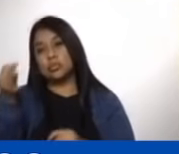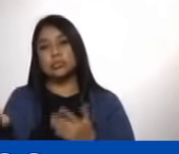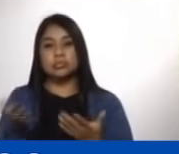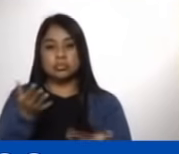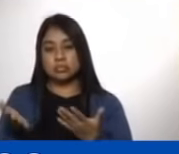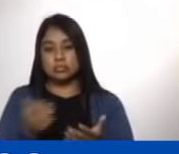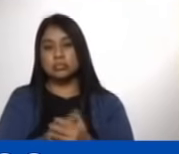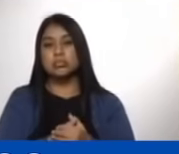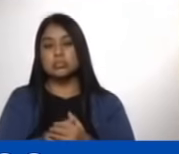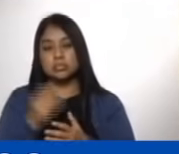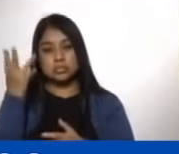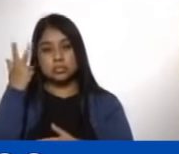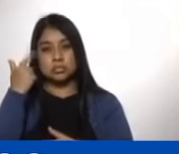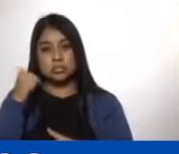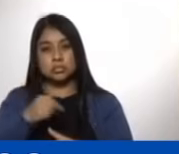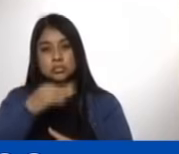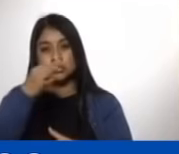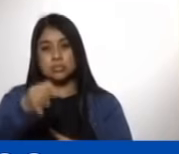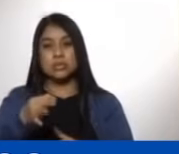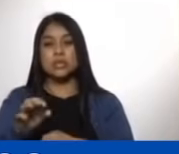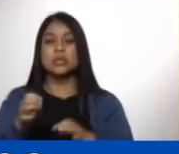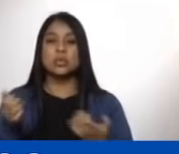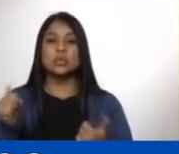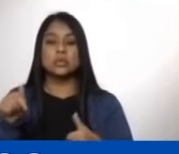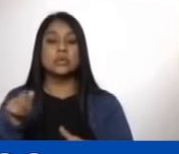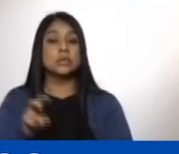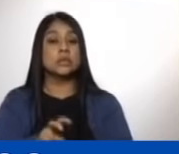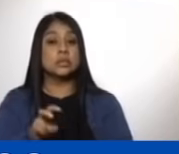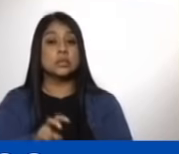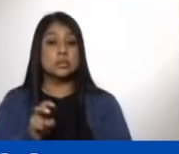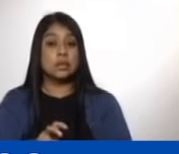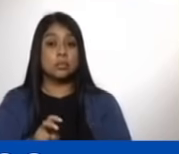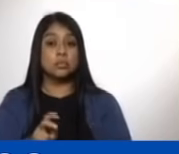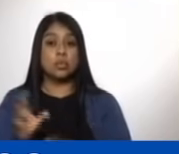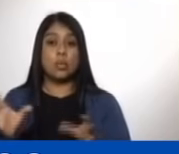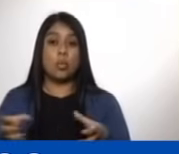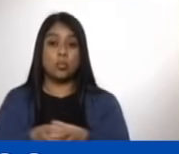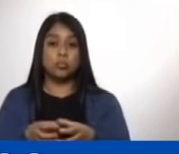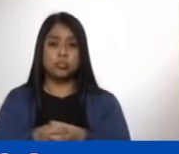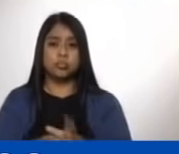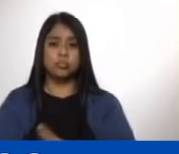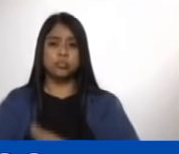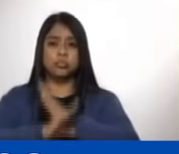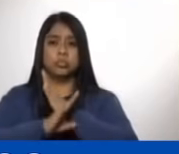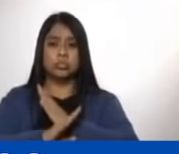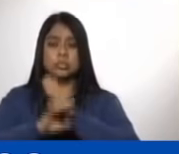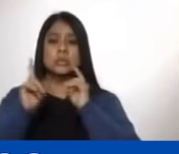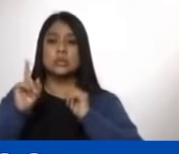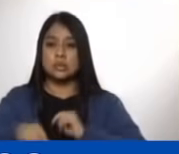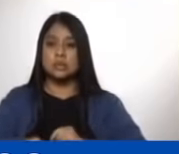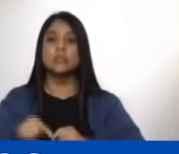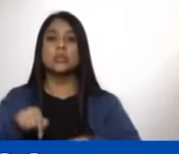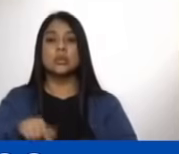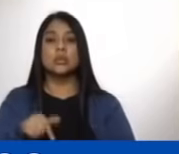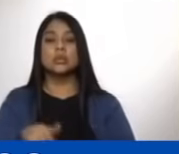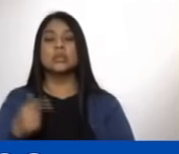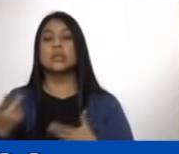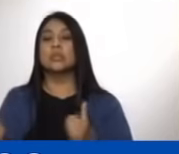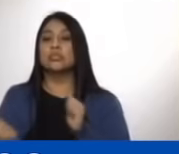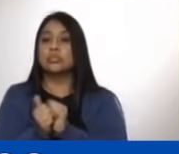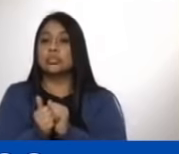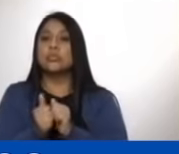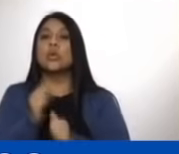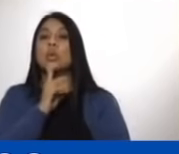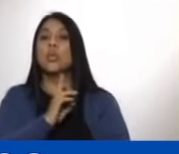días. Necesitamos, obviamente, como bloque regional, estar unidos en este tema con Honduras,